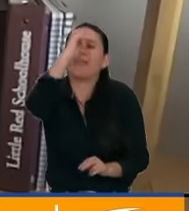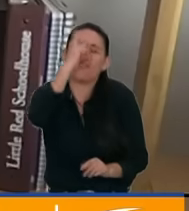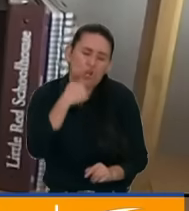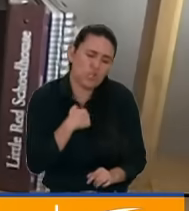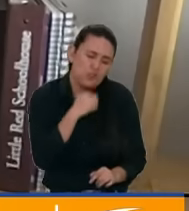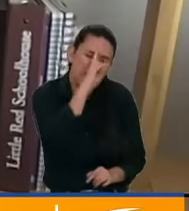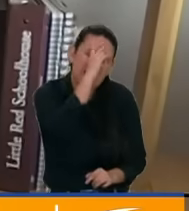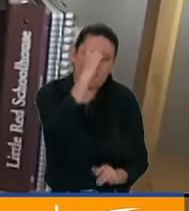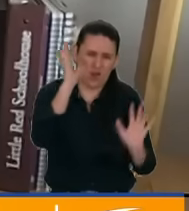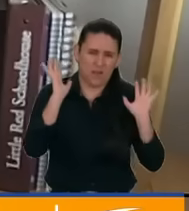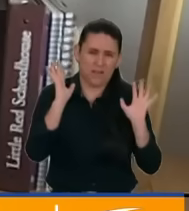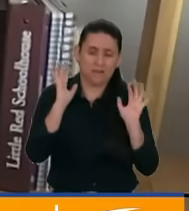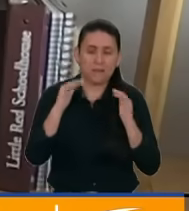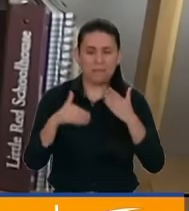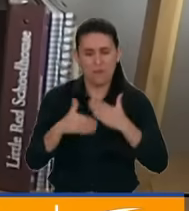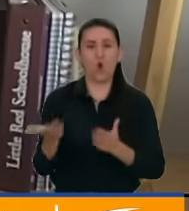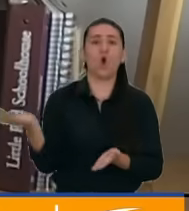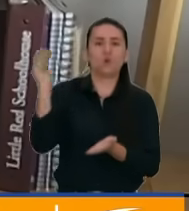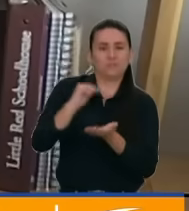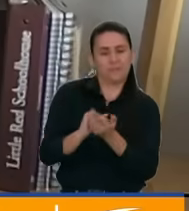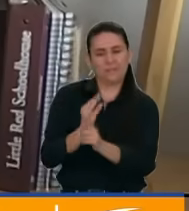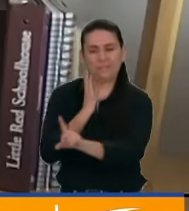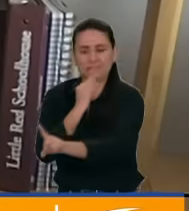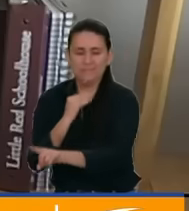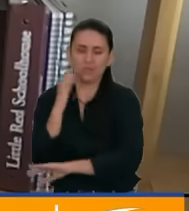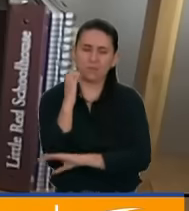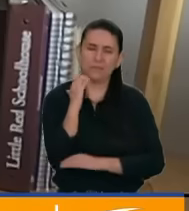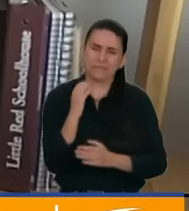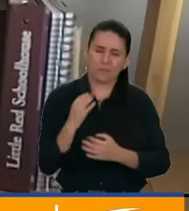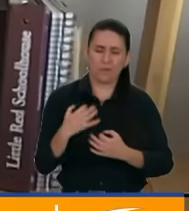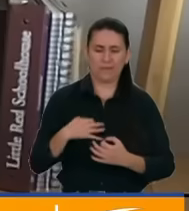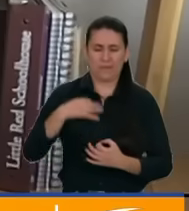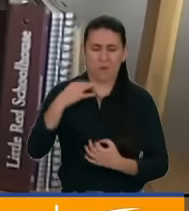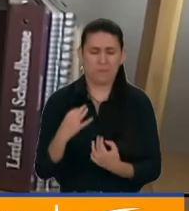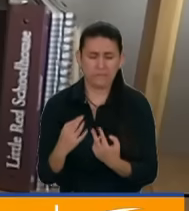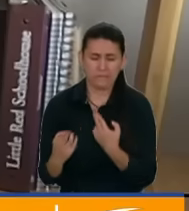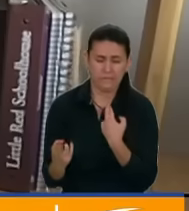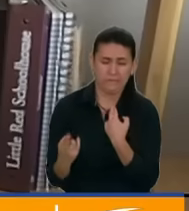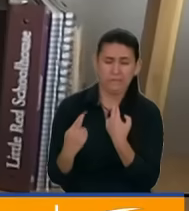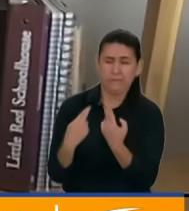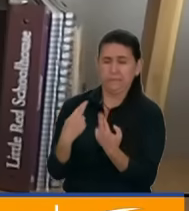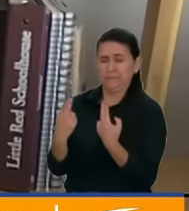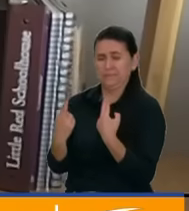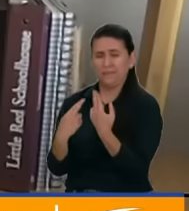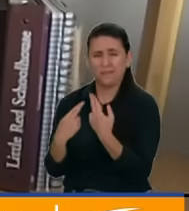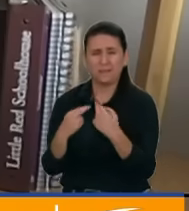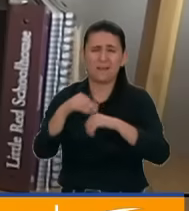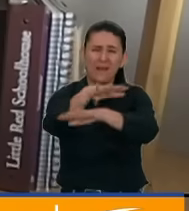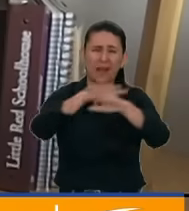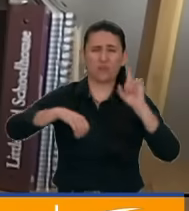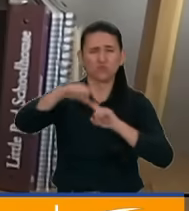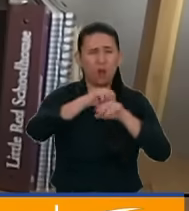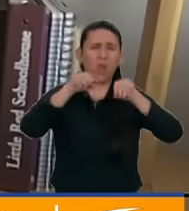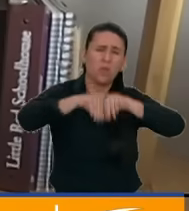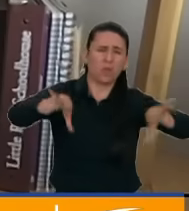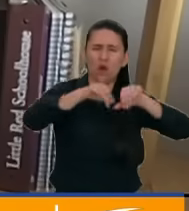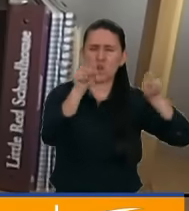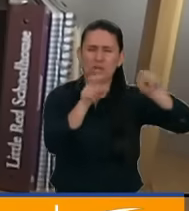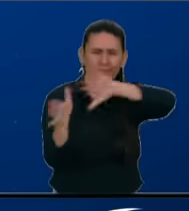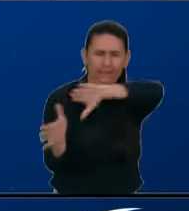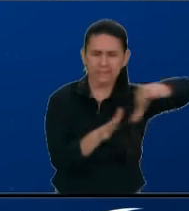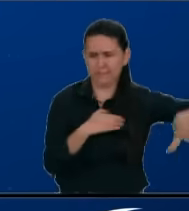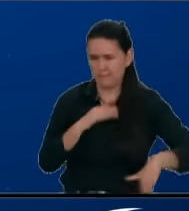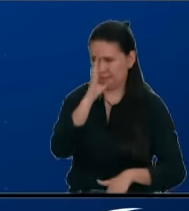dos países empiecen a tejer, digamos, un poco en mejores términos y ojalá por fuera de las redes sociales la relación entre los dos